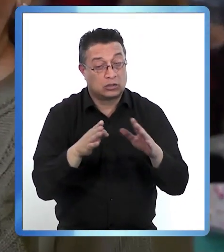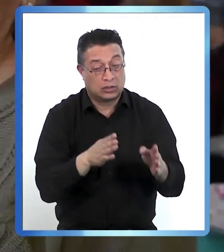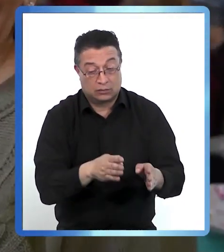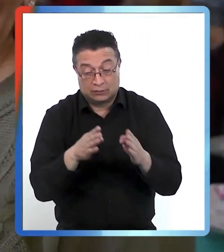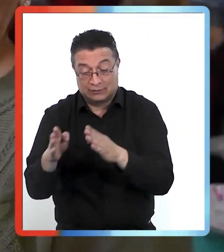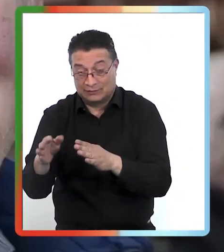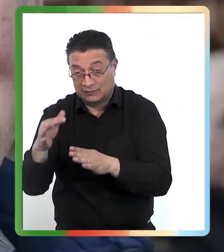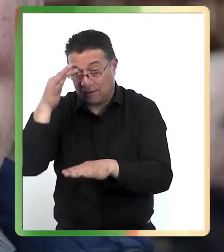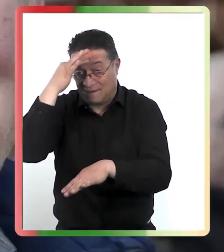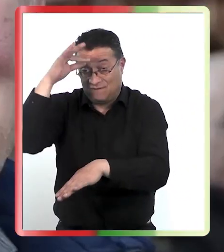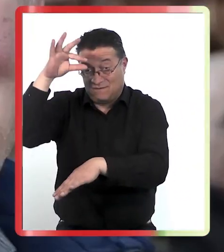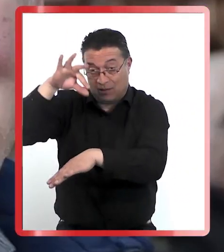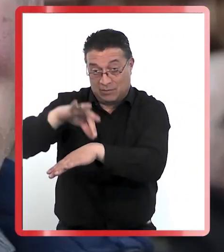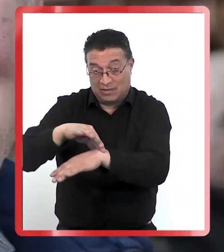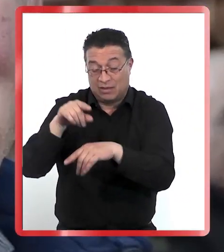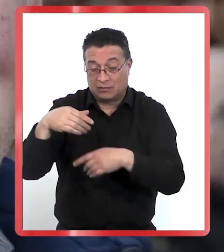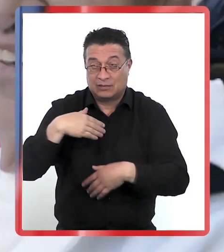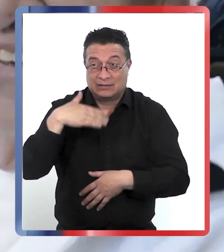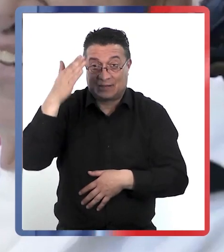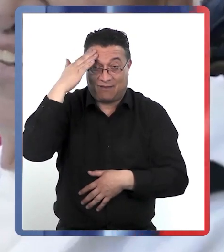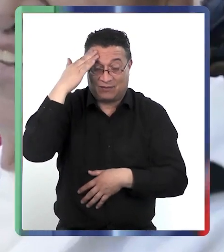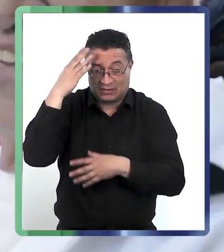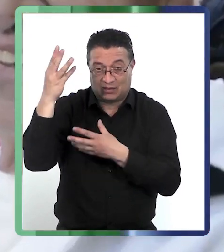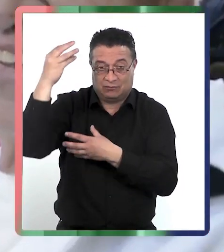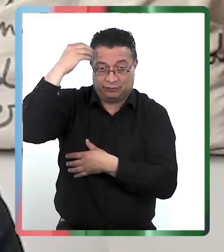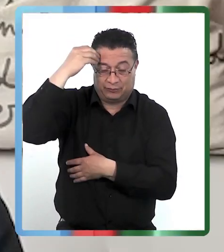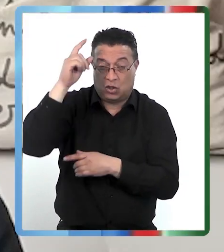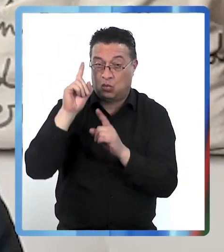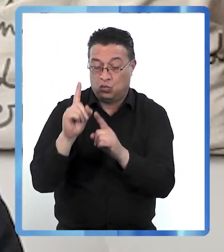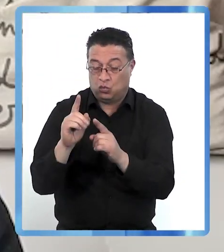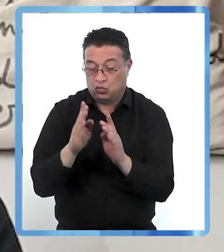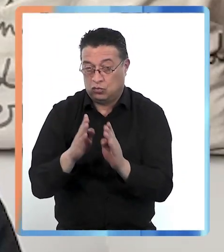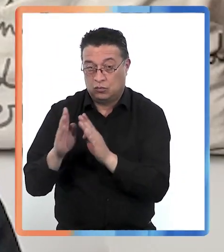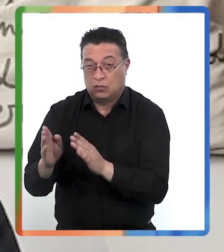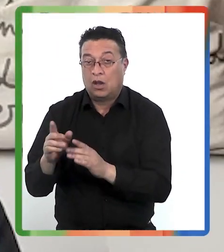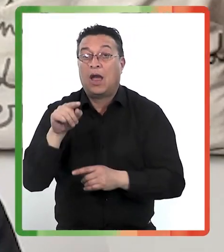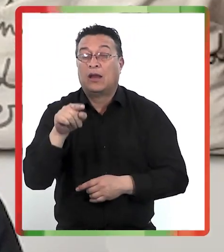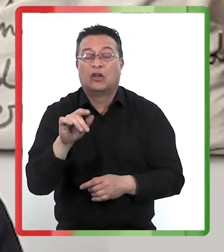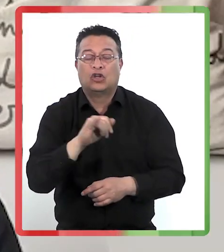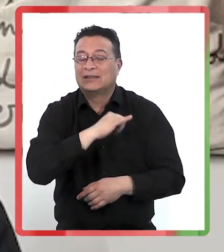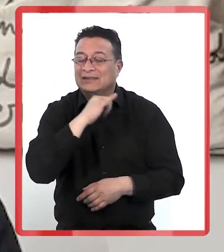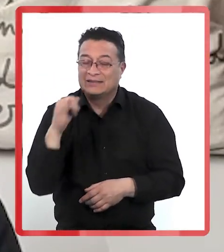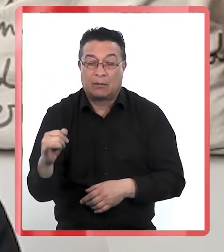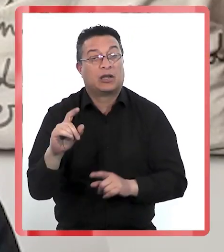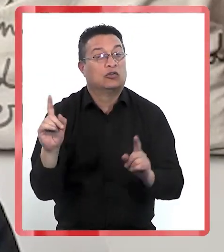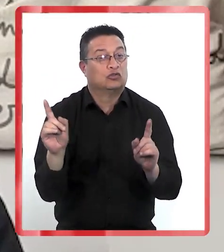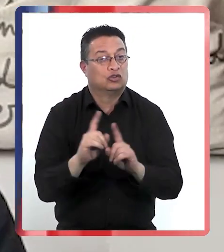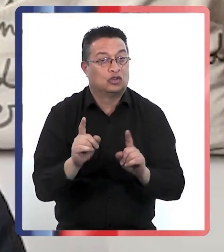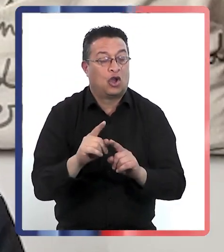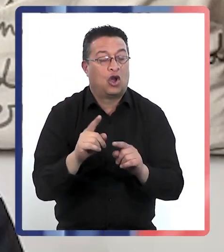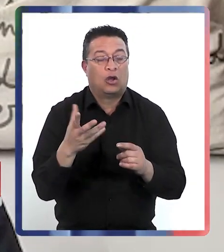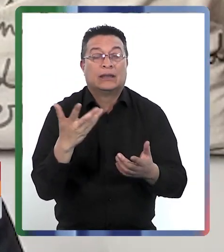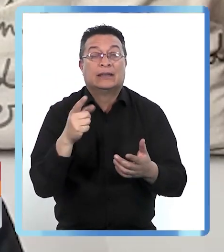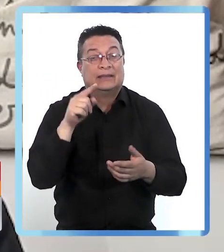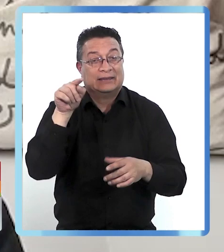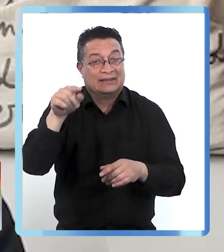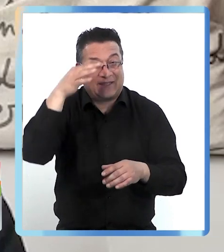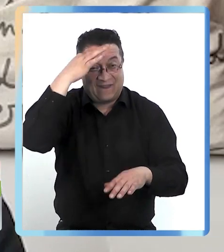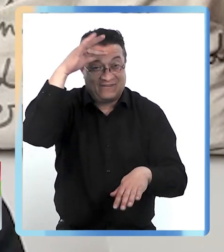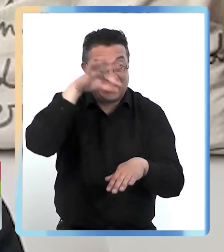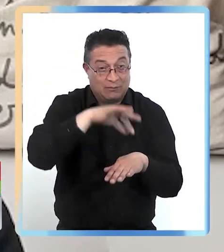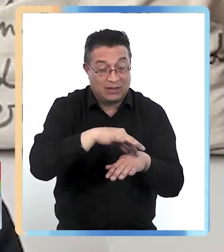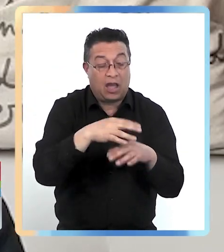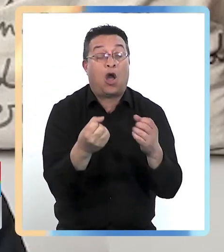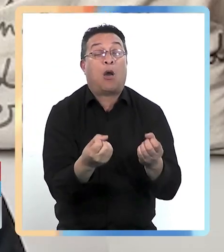una cosa es tener la enfermedad en nuestro cerebro, ¿ya? Eso no necesariamente se traduce en que